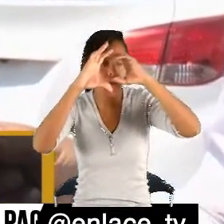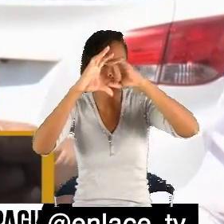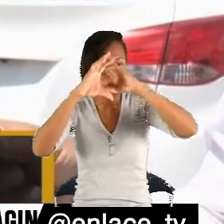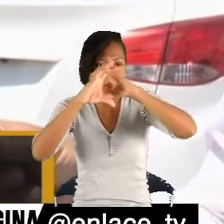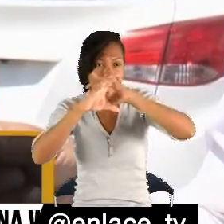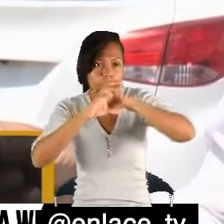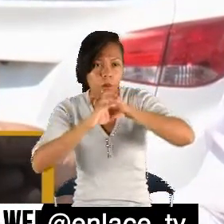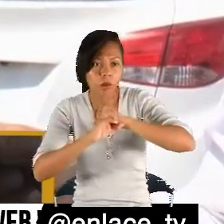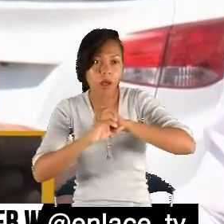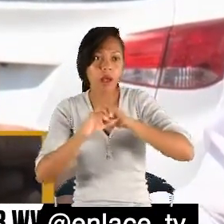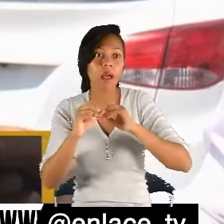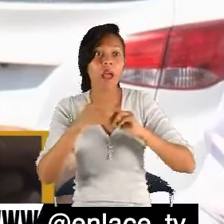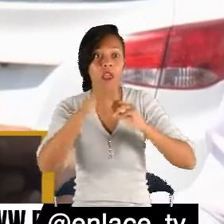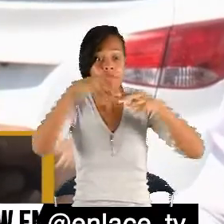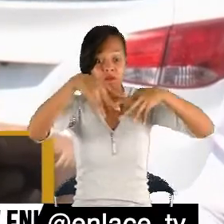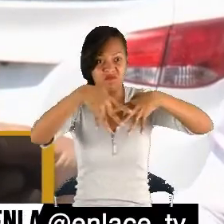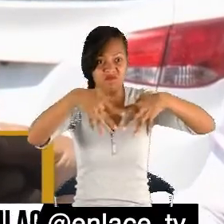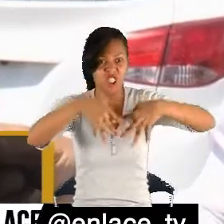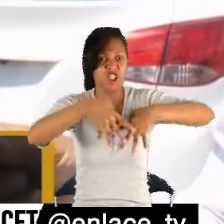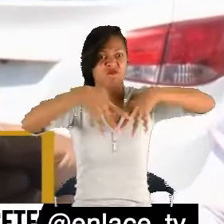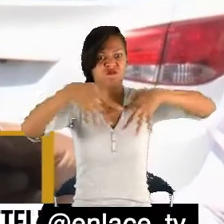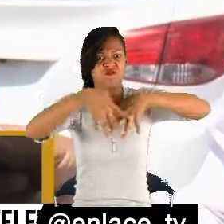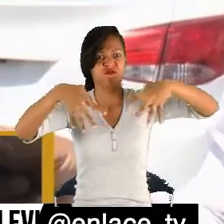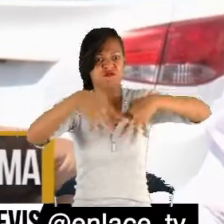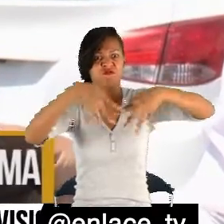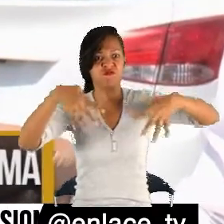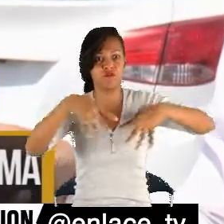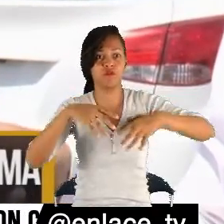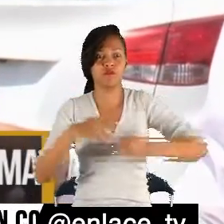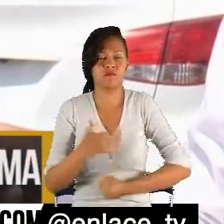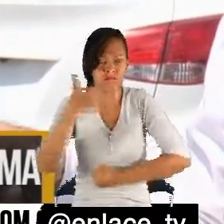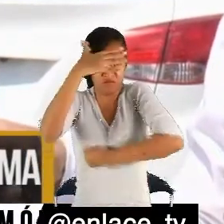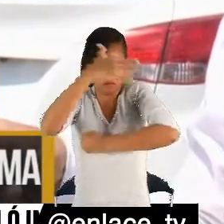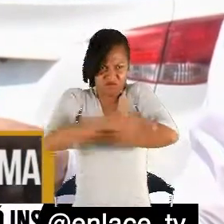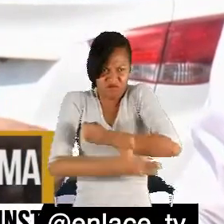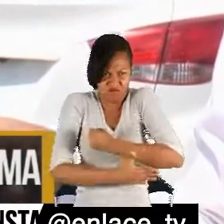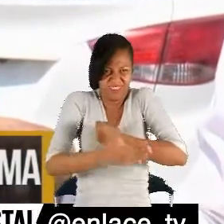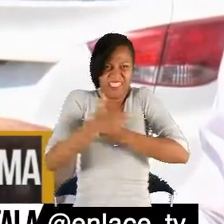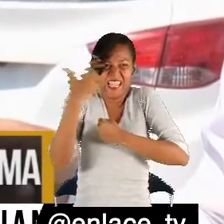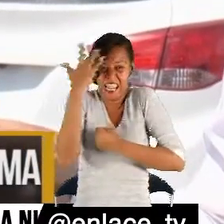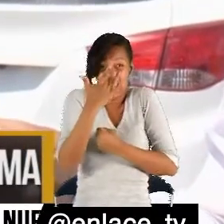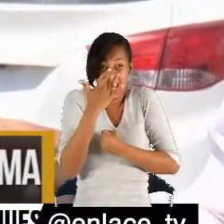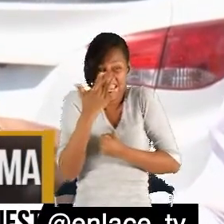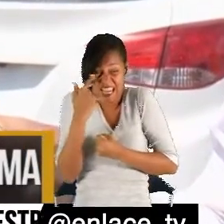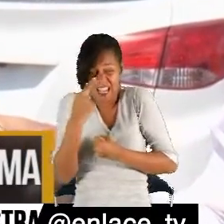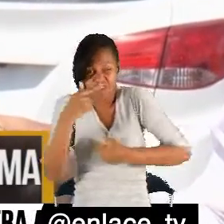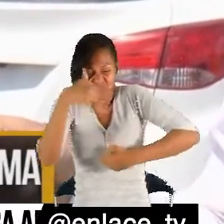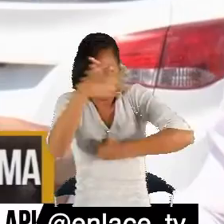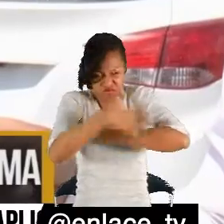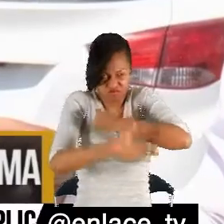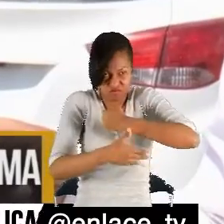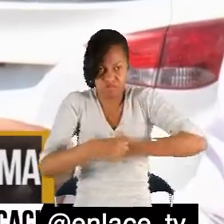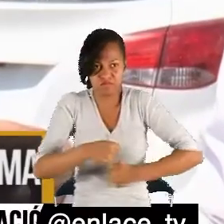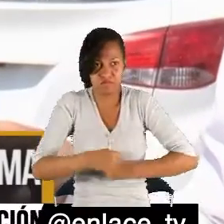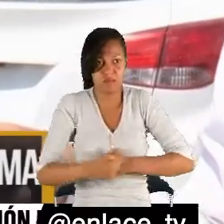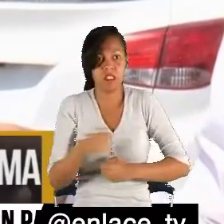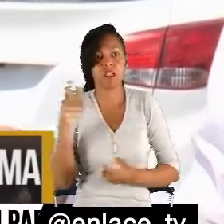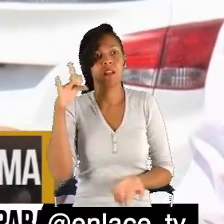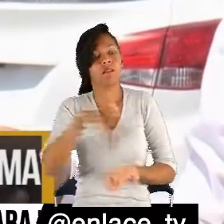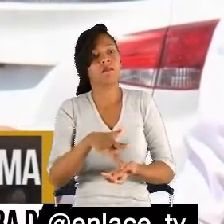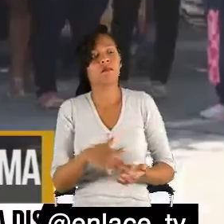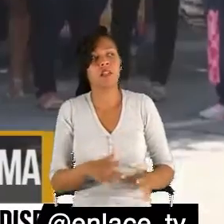redoblan la cantidad y hasta el es manolo han llegado a presentar allá y esa situación pues nos tiene bastante tensionados pero ahí lo hemos